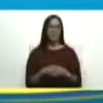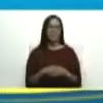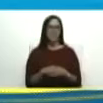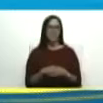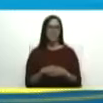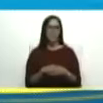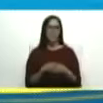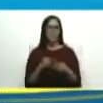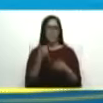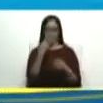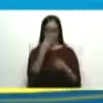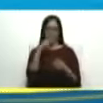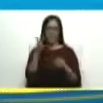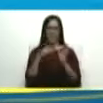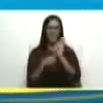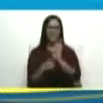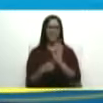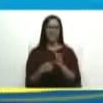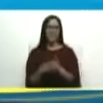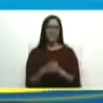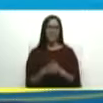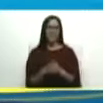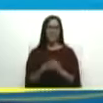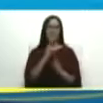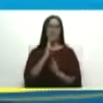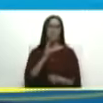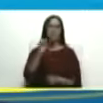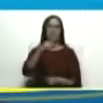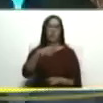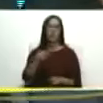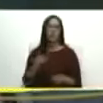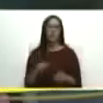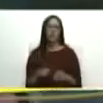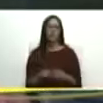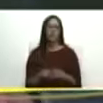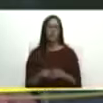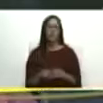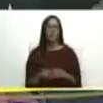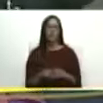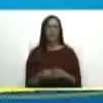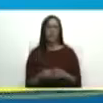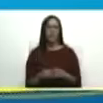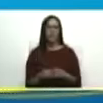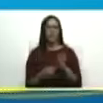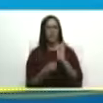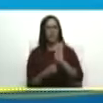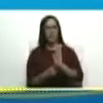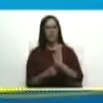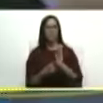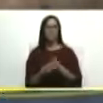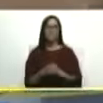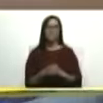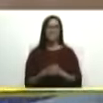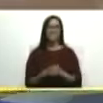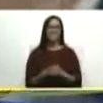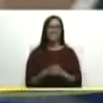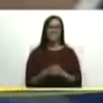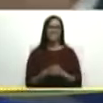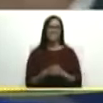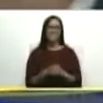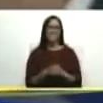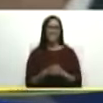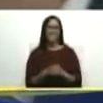porque lo acabo de ver ahí. Adolfo, ¿te contesto o no te contesto? Deposite el situado constitucional.